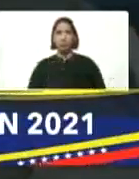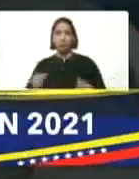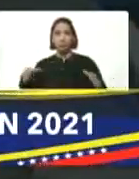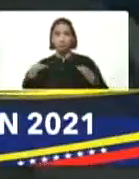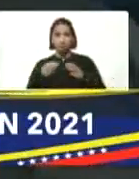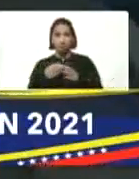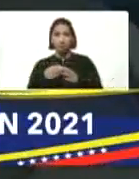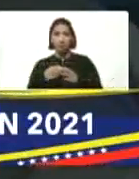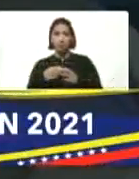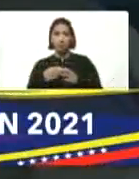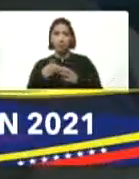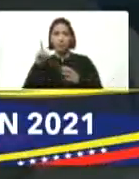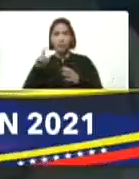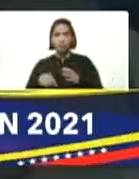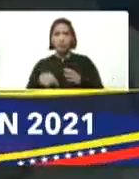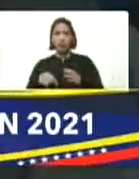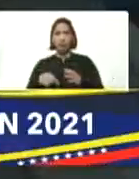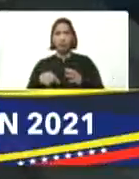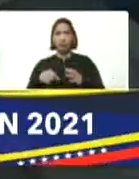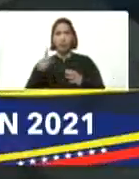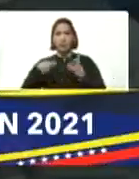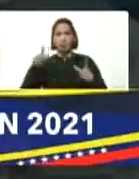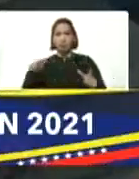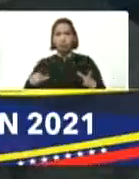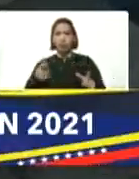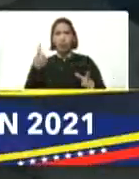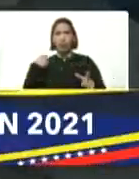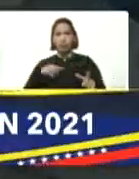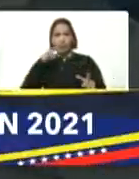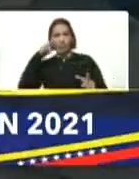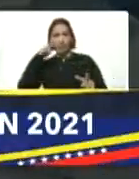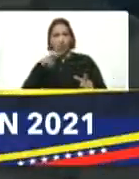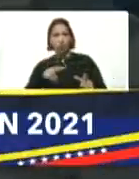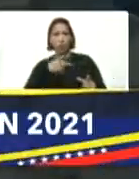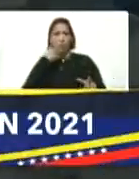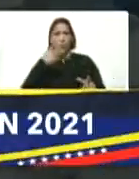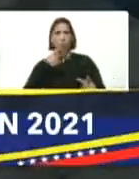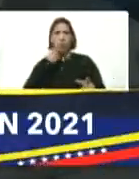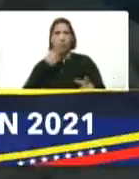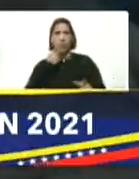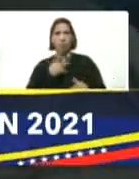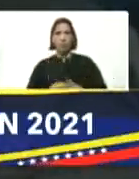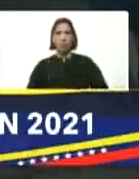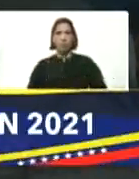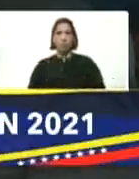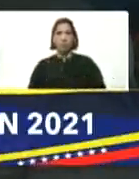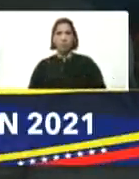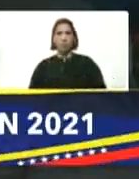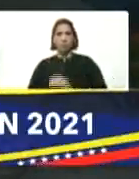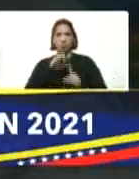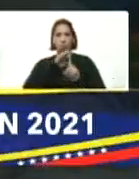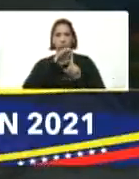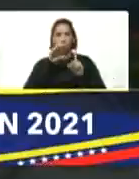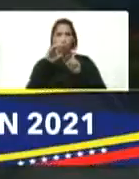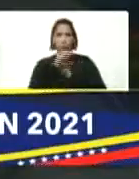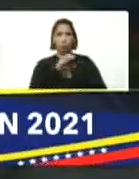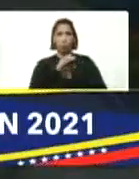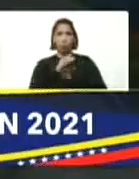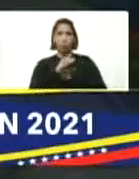y reunidas son también autores que tienen una visión política de la cultura. Por